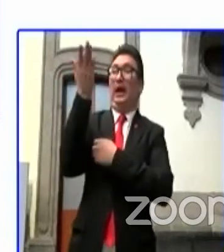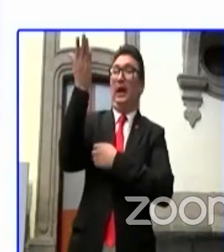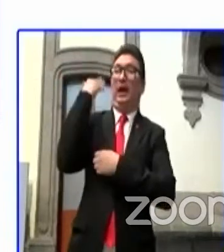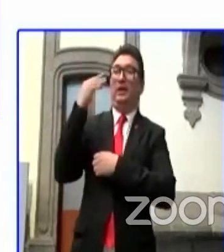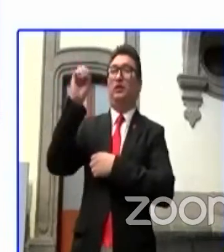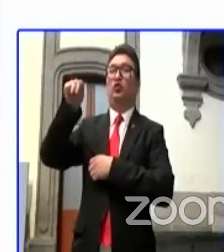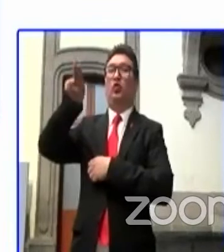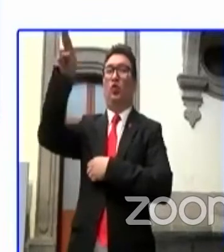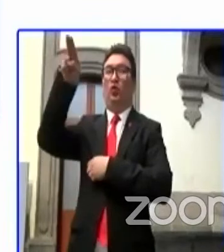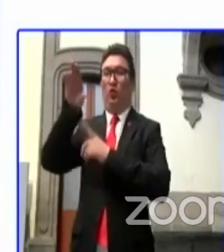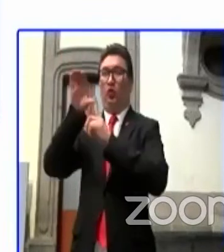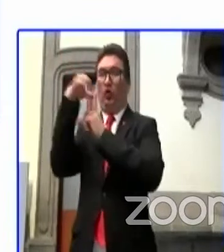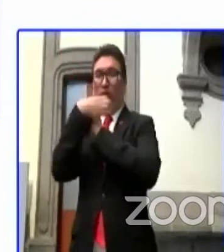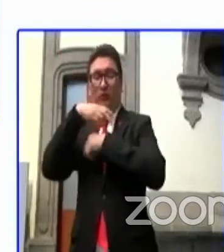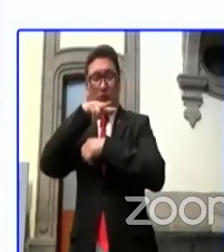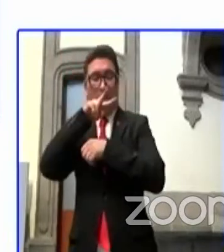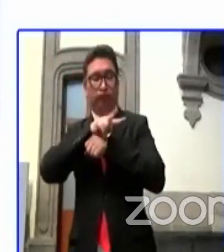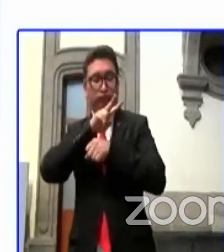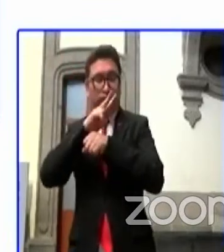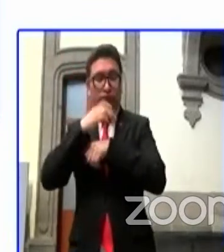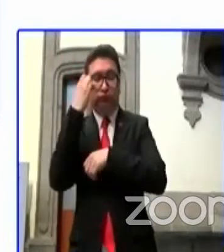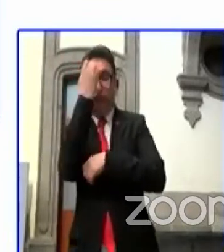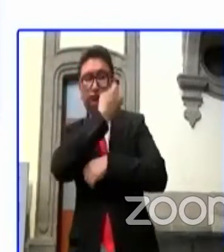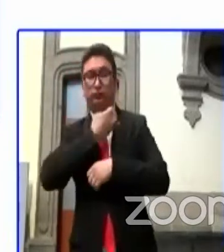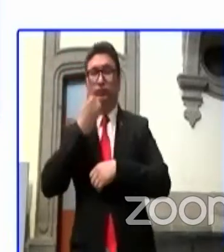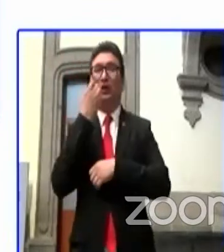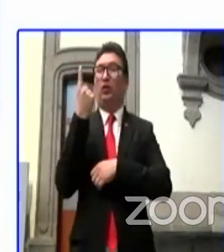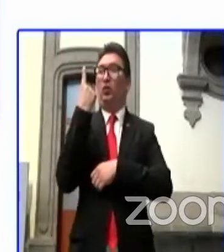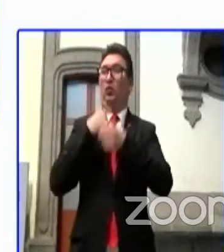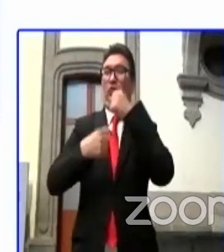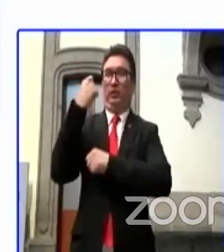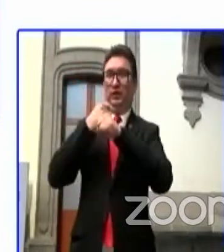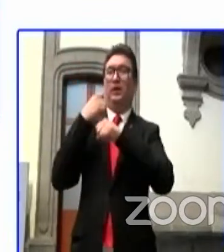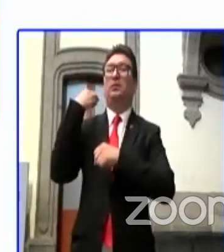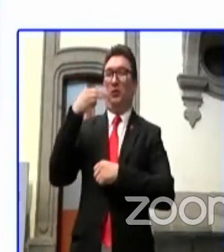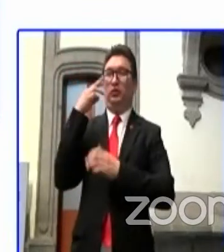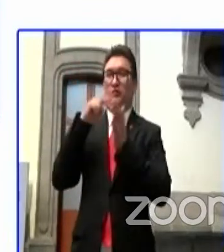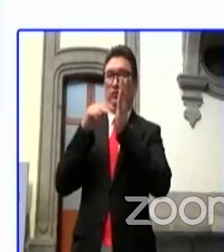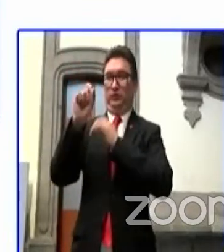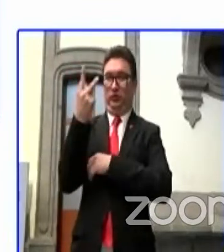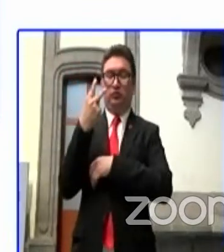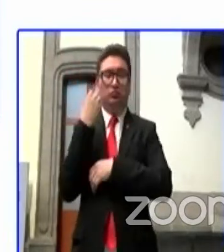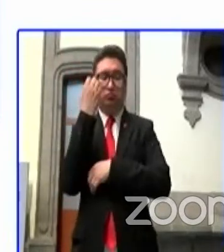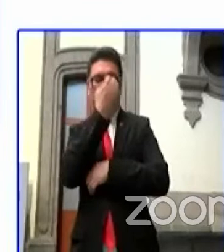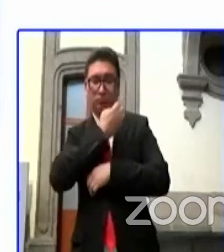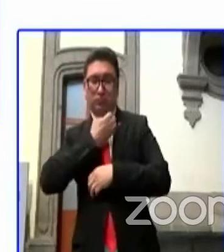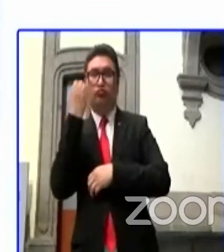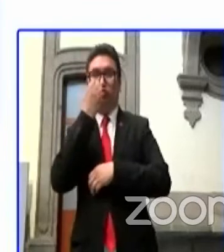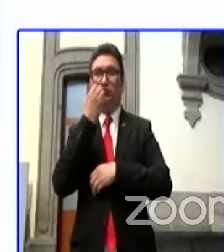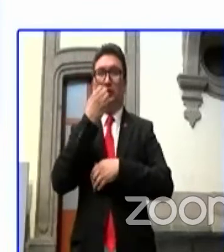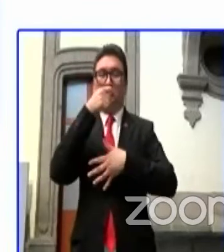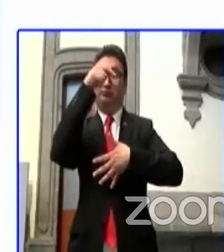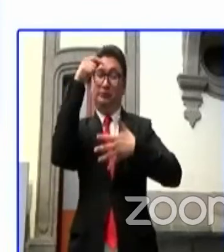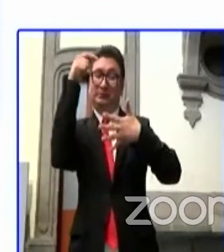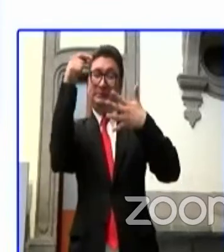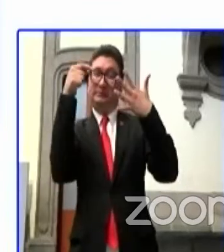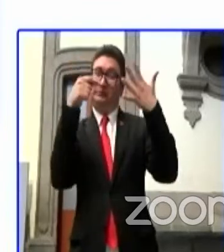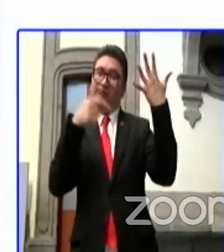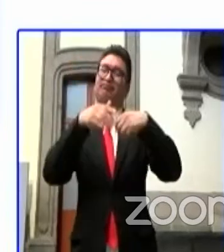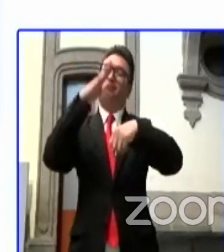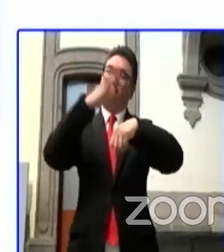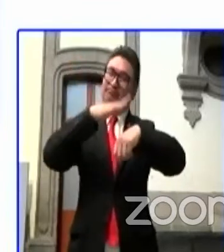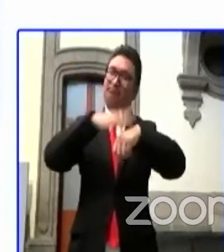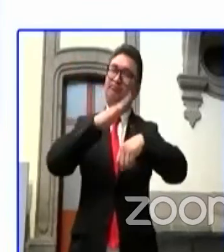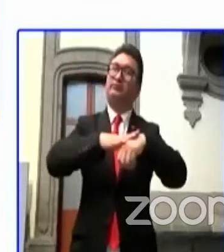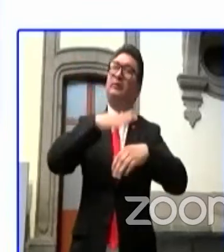Comité de Discapacidad hace ya un año, en marzo del 2022. Fueron contundentes las recomendaciones que